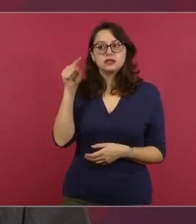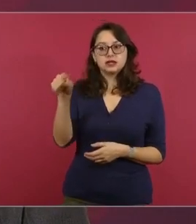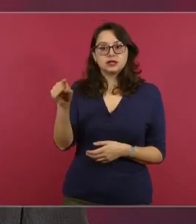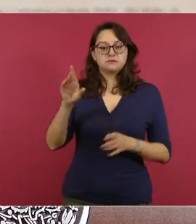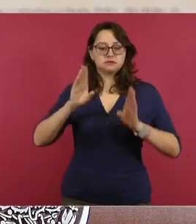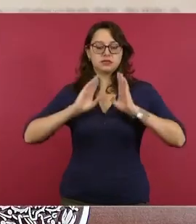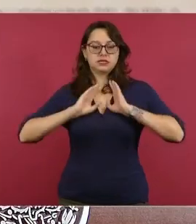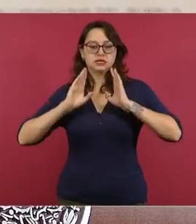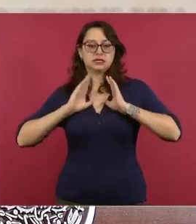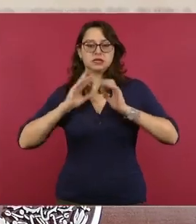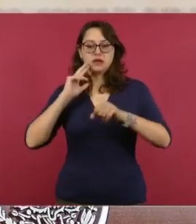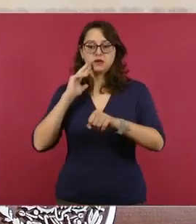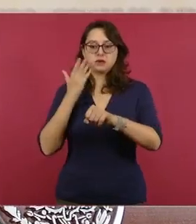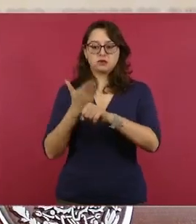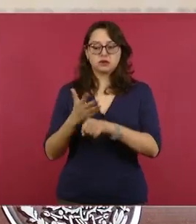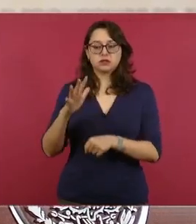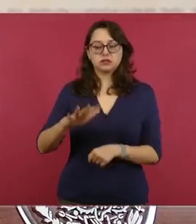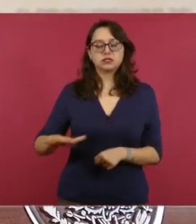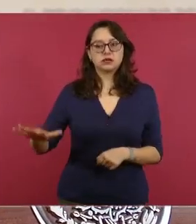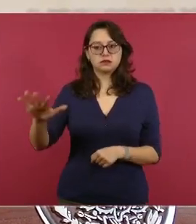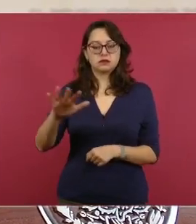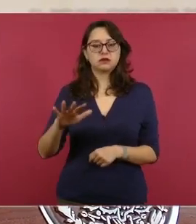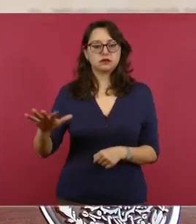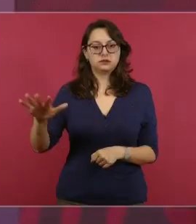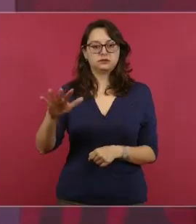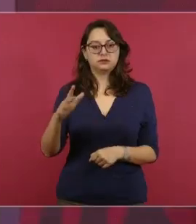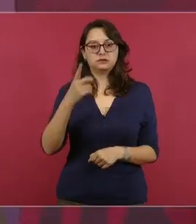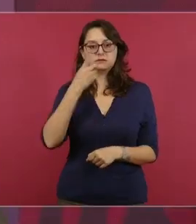Acapulco que un elemento